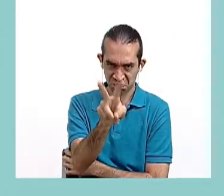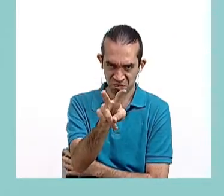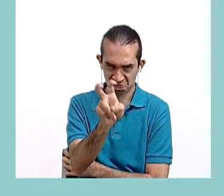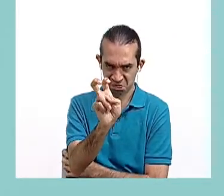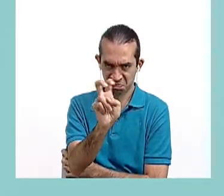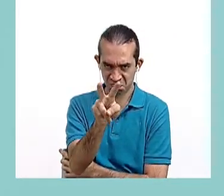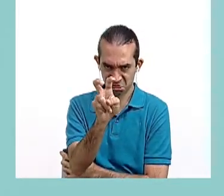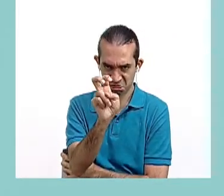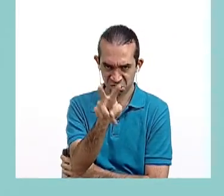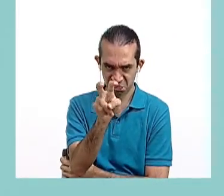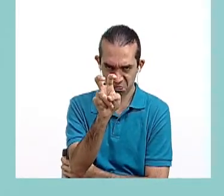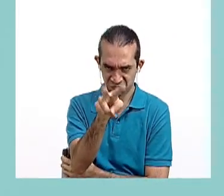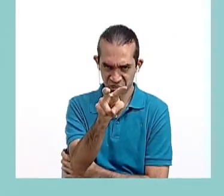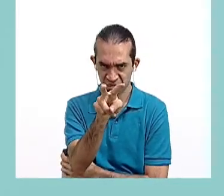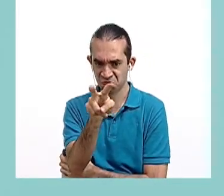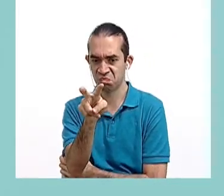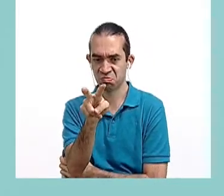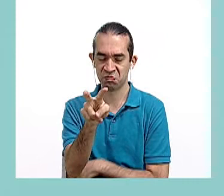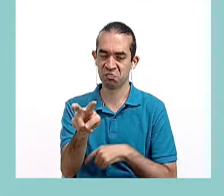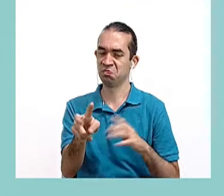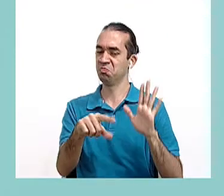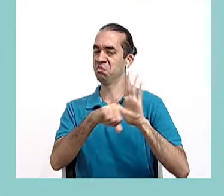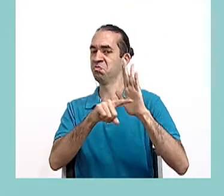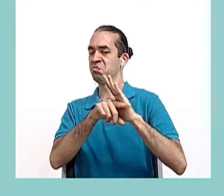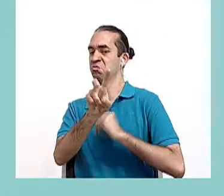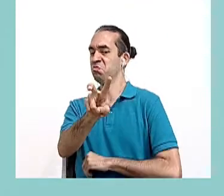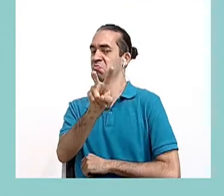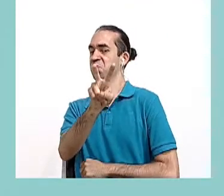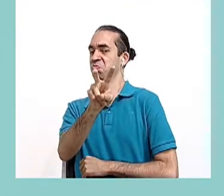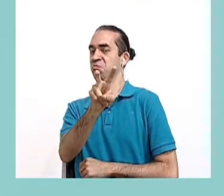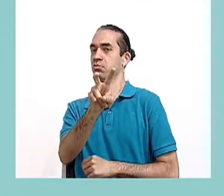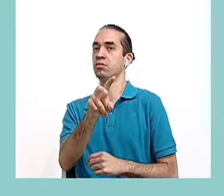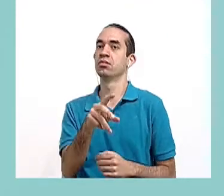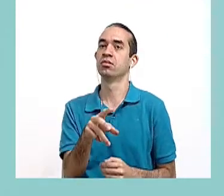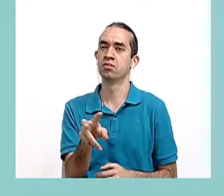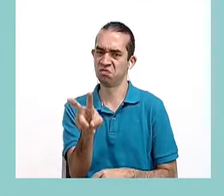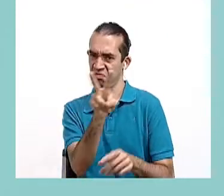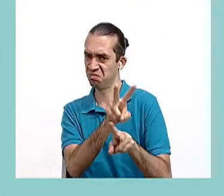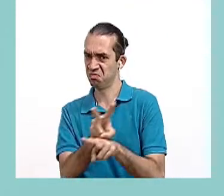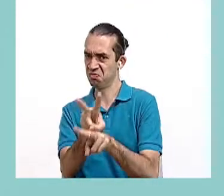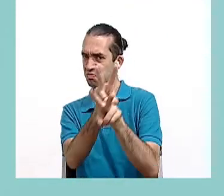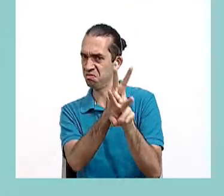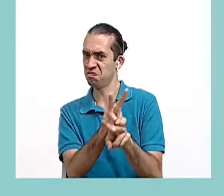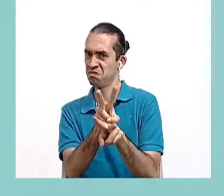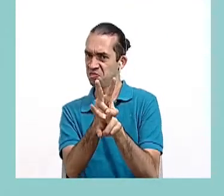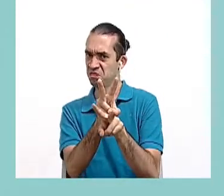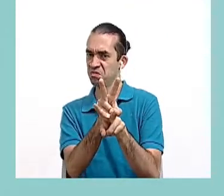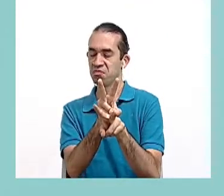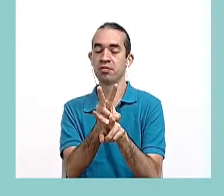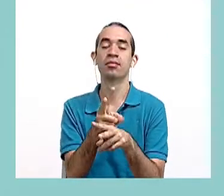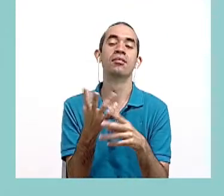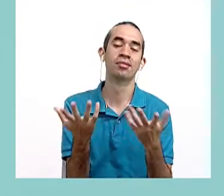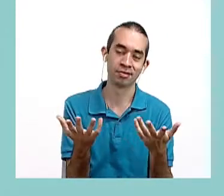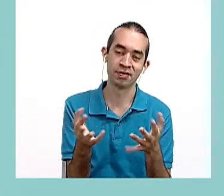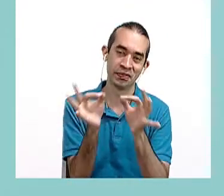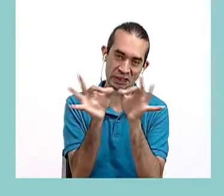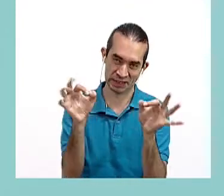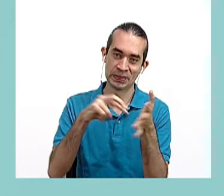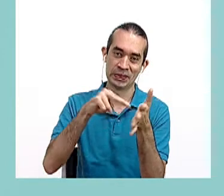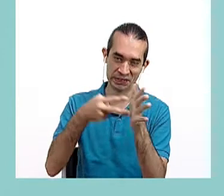de él o está predispuesto negativamente, entonces lo está vigilando. Por eso dice entre